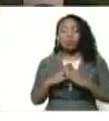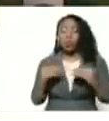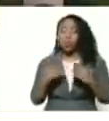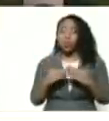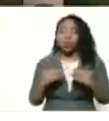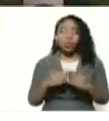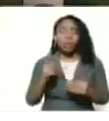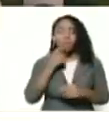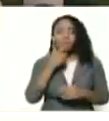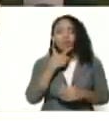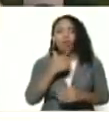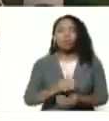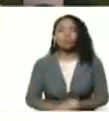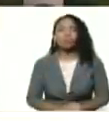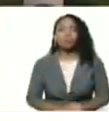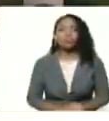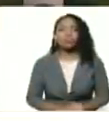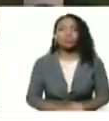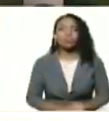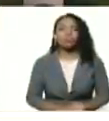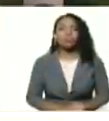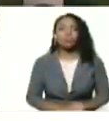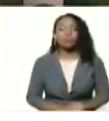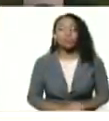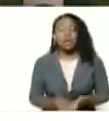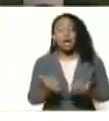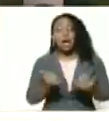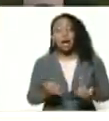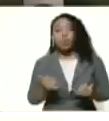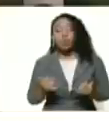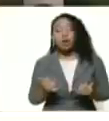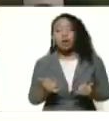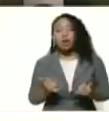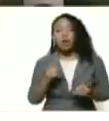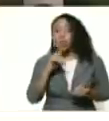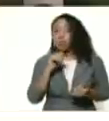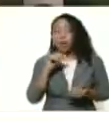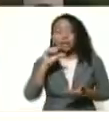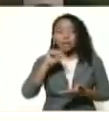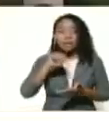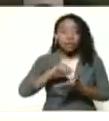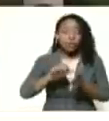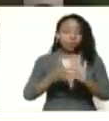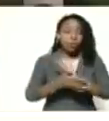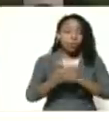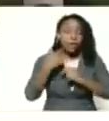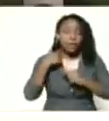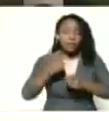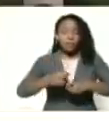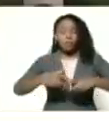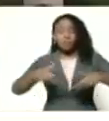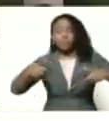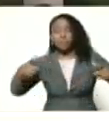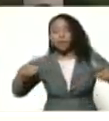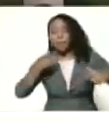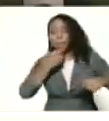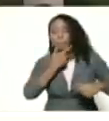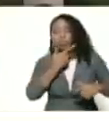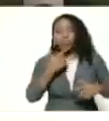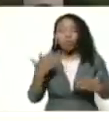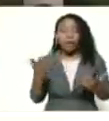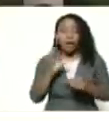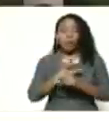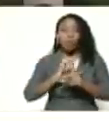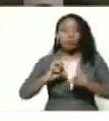y hermosidad, si se puede decir. Ahora, no hay un epicentro más grandioso y más hermoso que